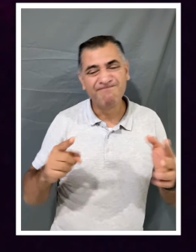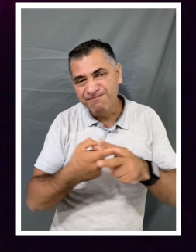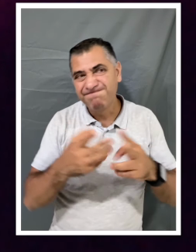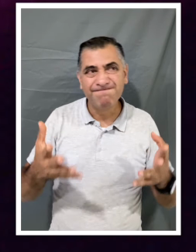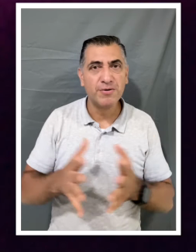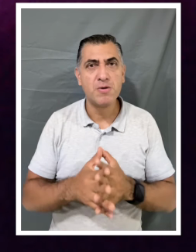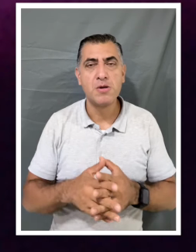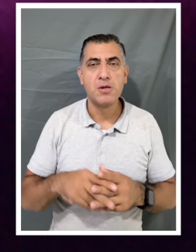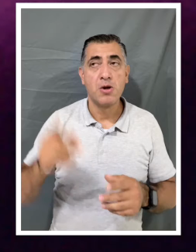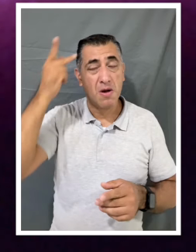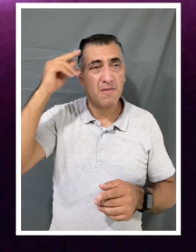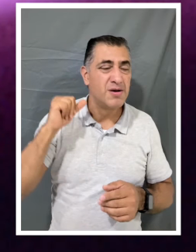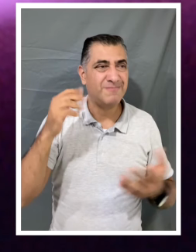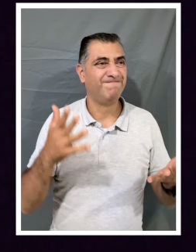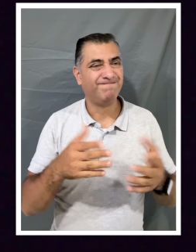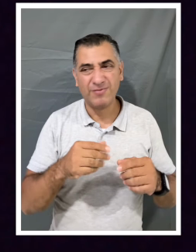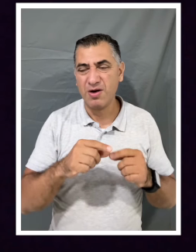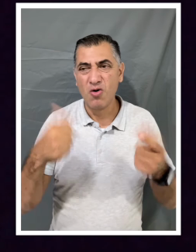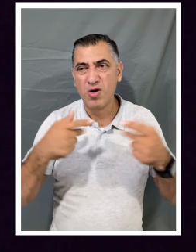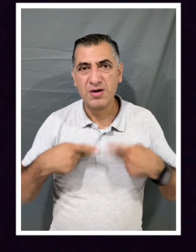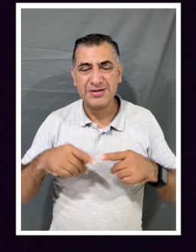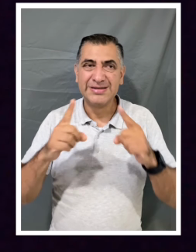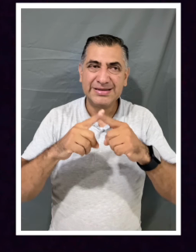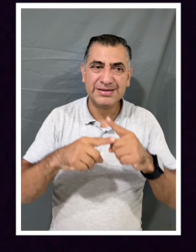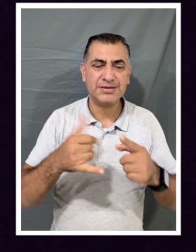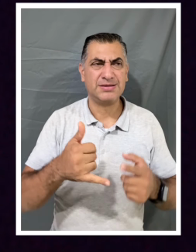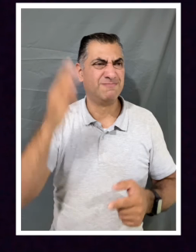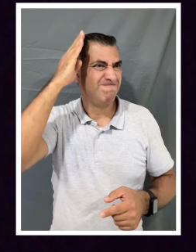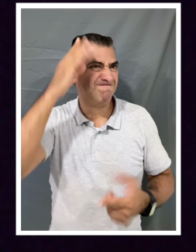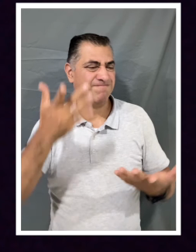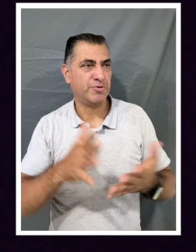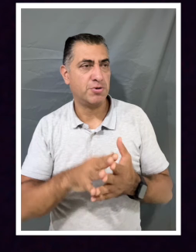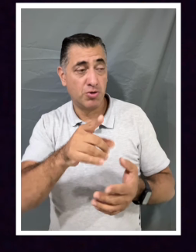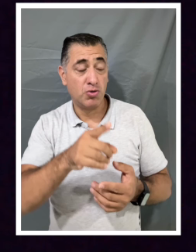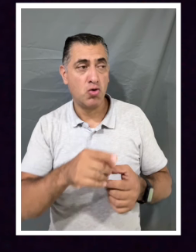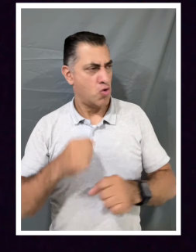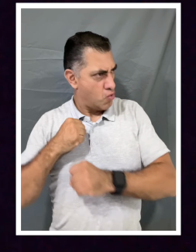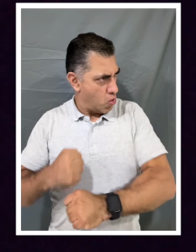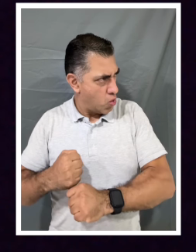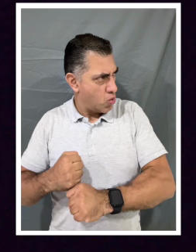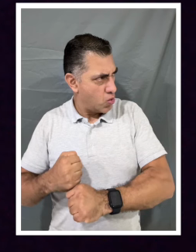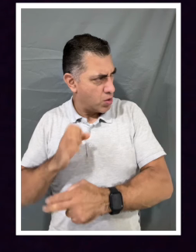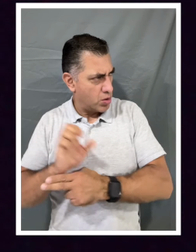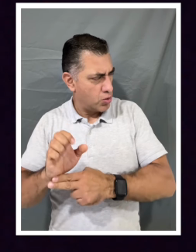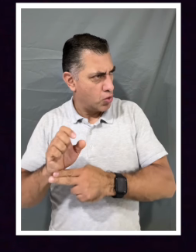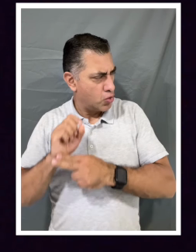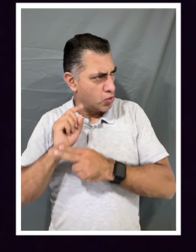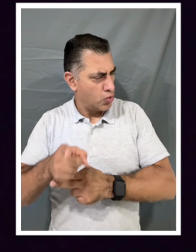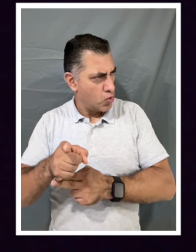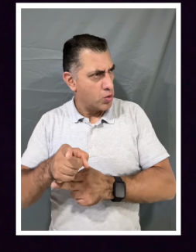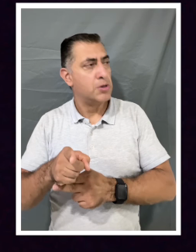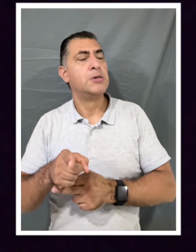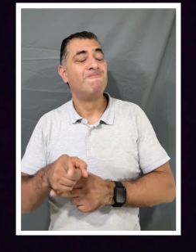iniciativa del pastor mismo de Liderazgo y tú entonces si tu papel es el Guardia qué va a pasar tú vas a